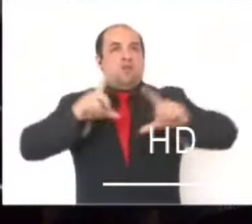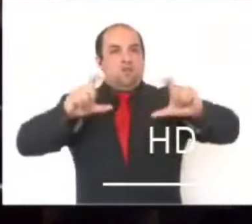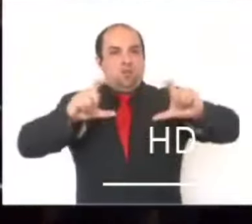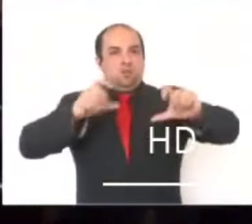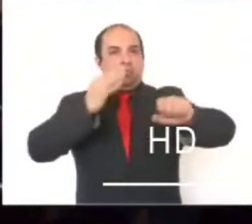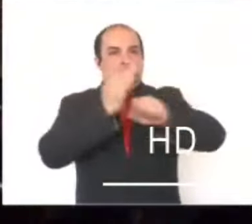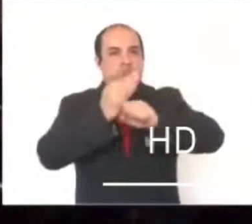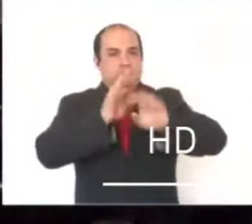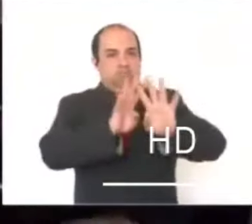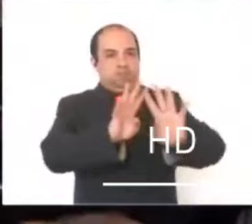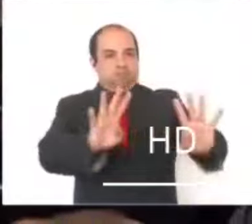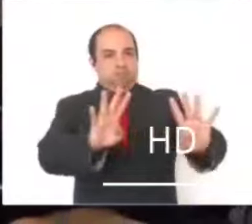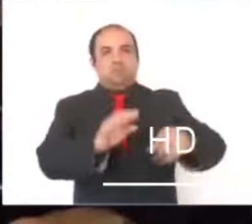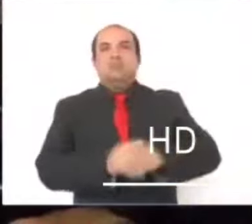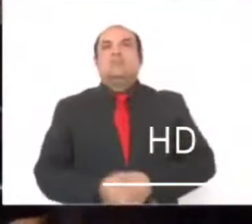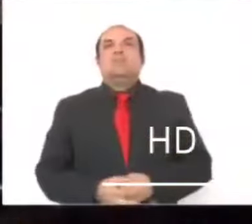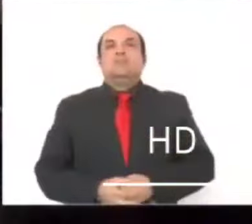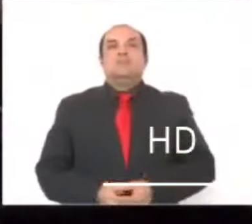fotografía, por favor.